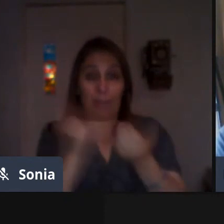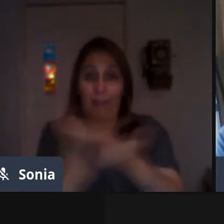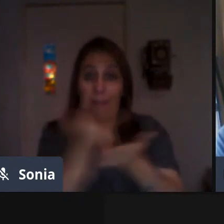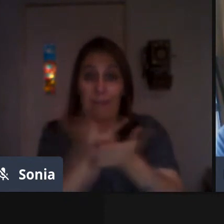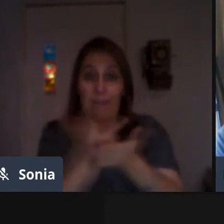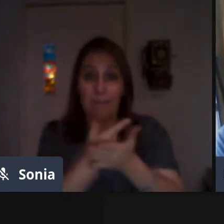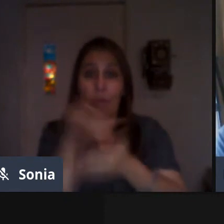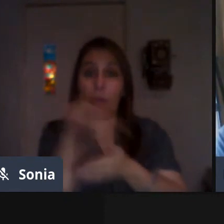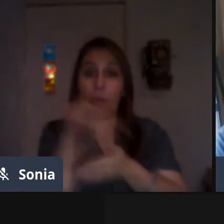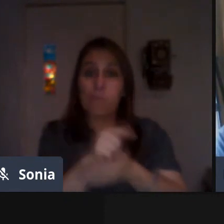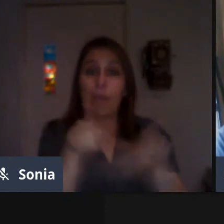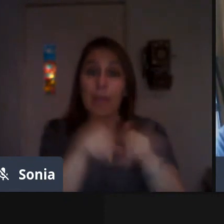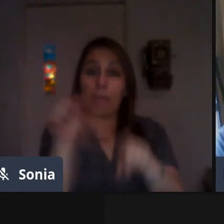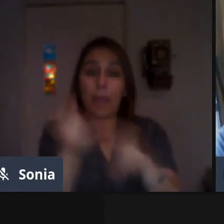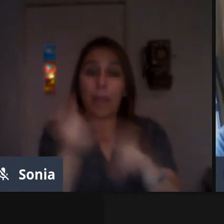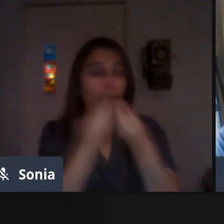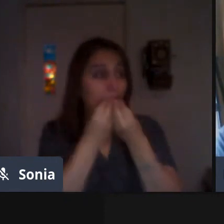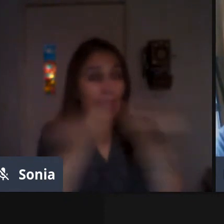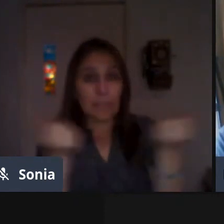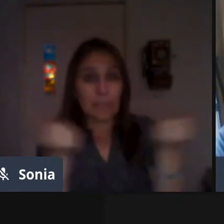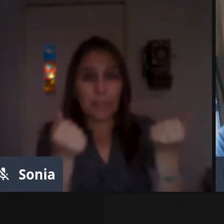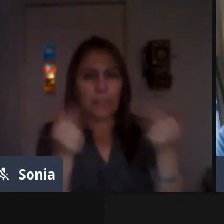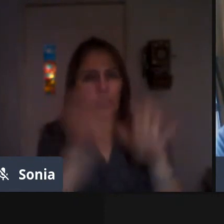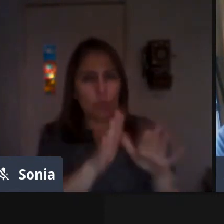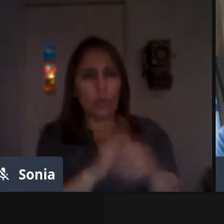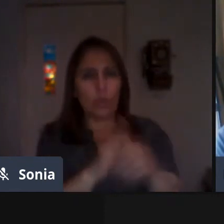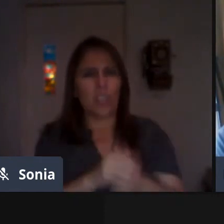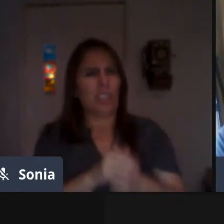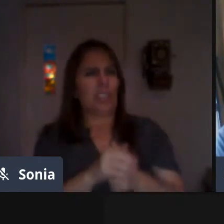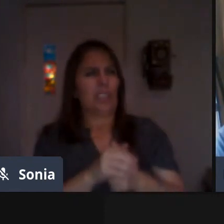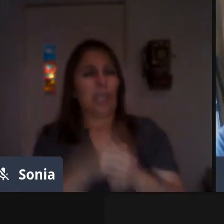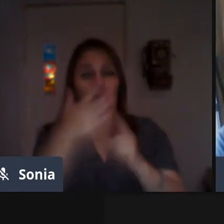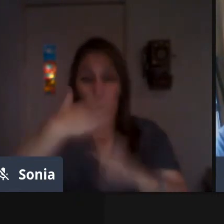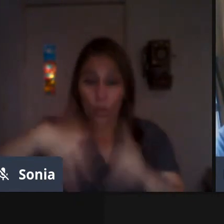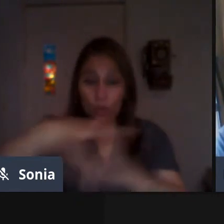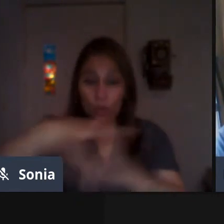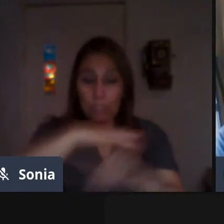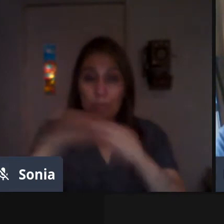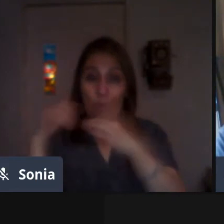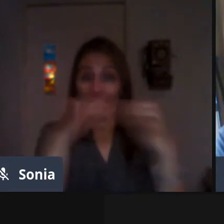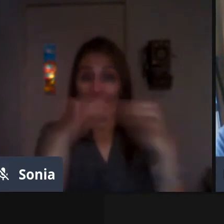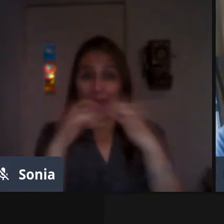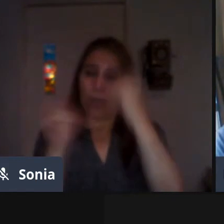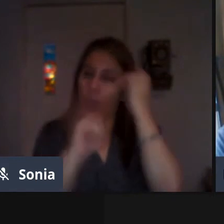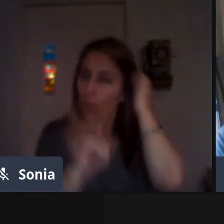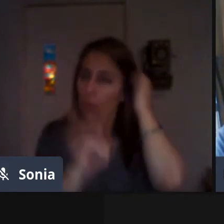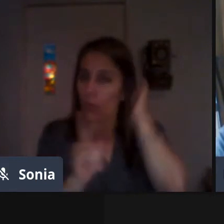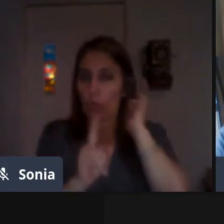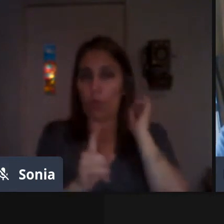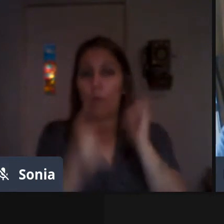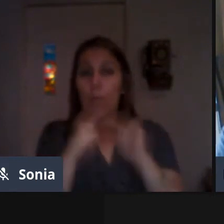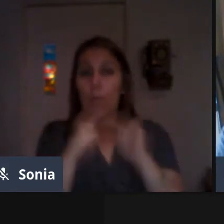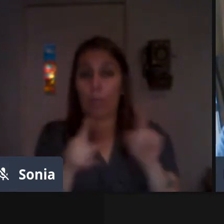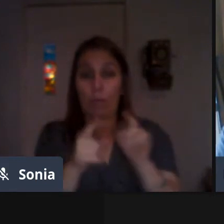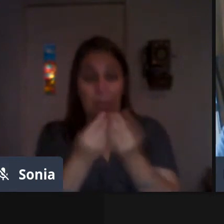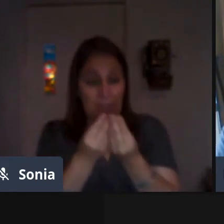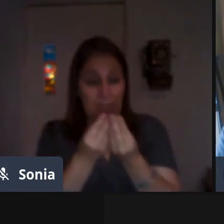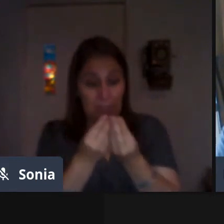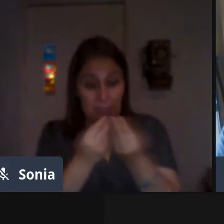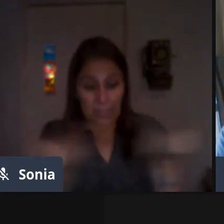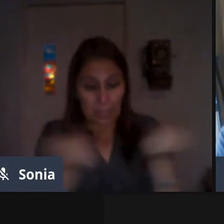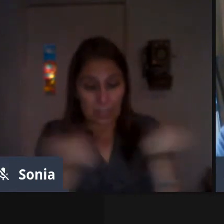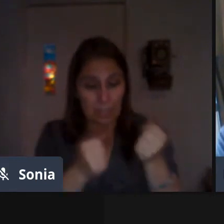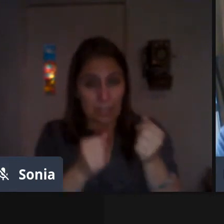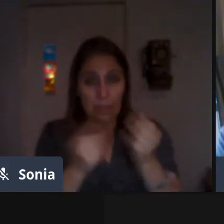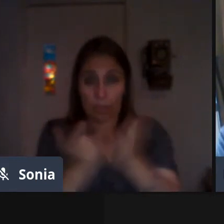hermana desaparecida no va a un contexto de guerra sí pero como incluso ese desaparecido de ese libro se puede convertir en tu